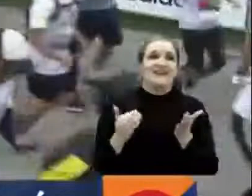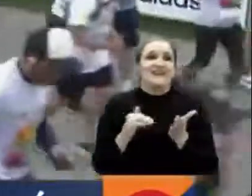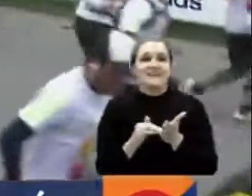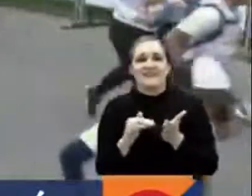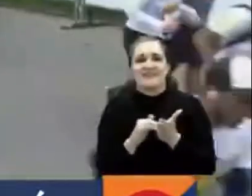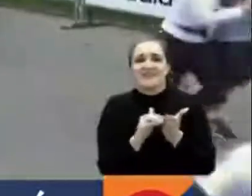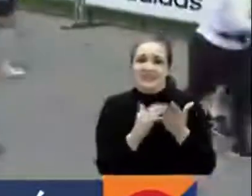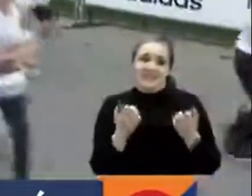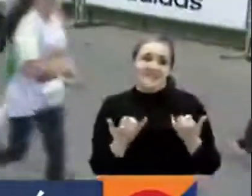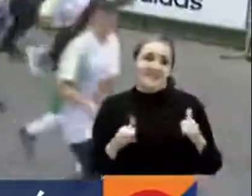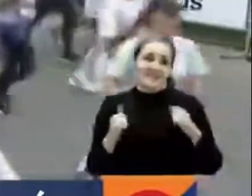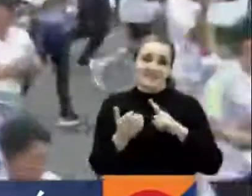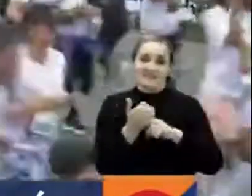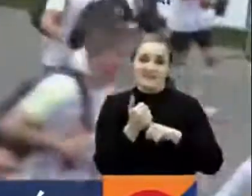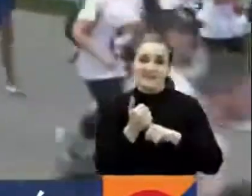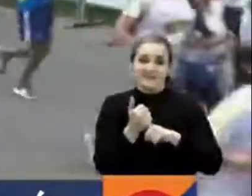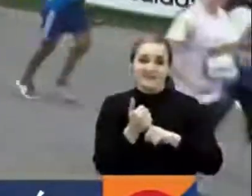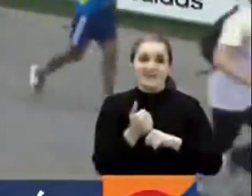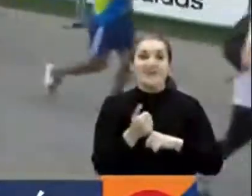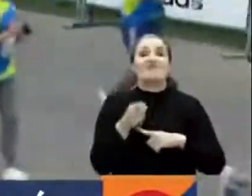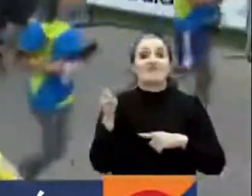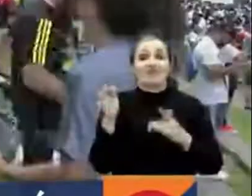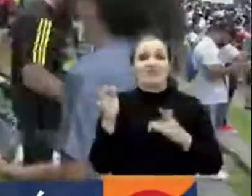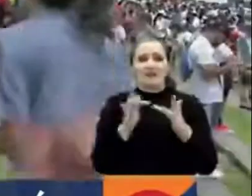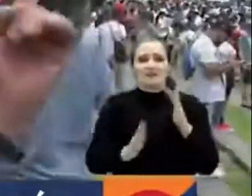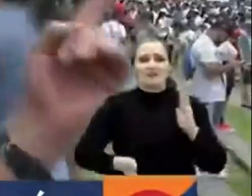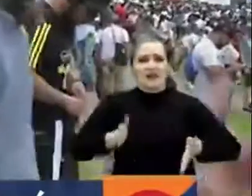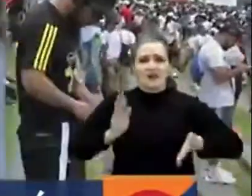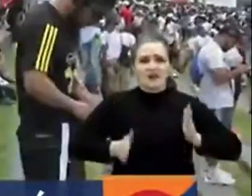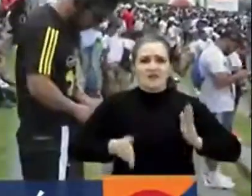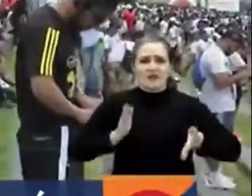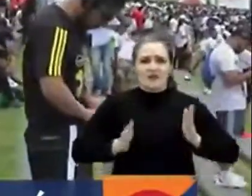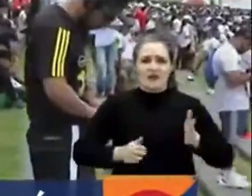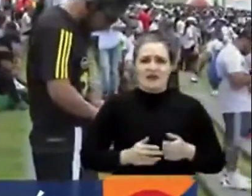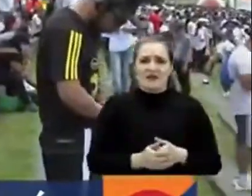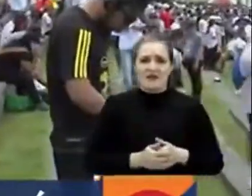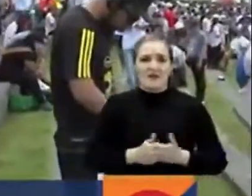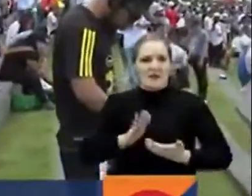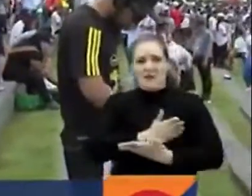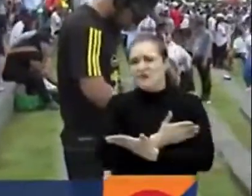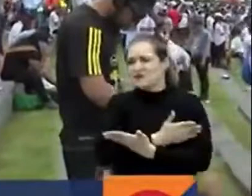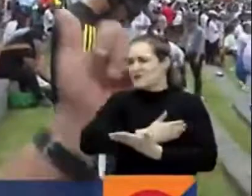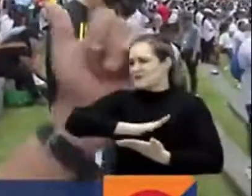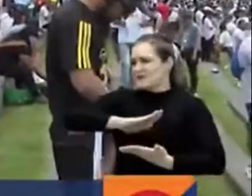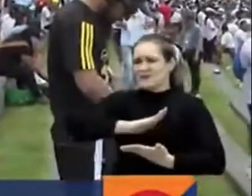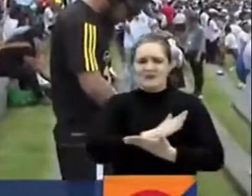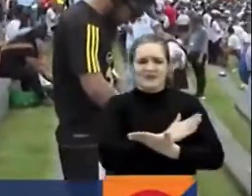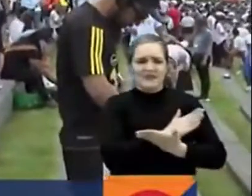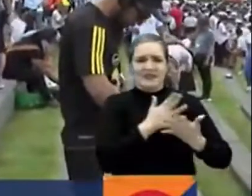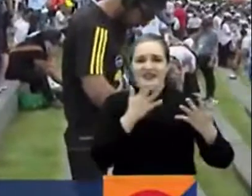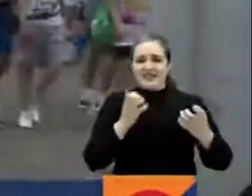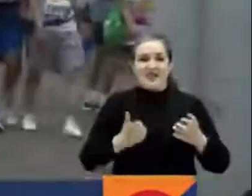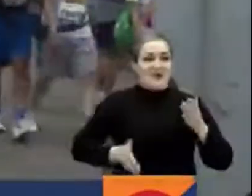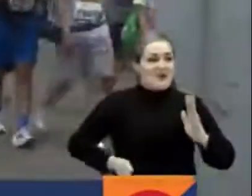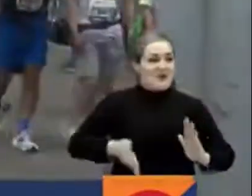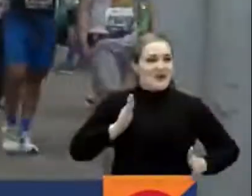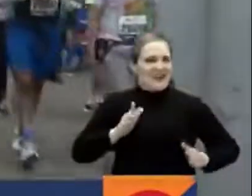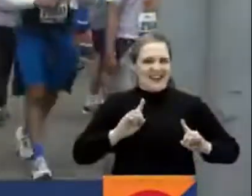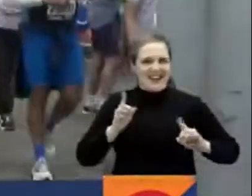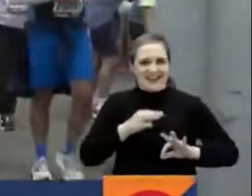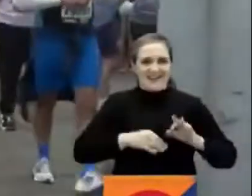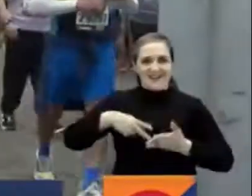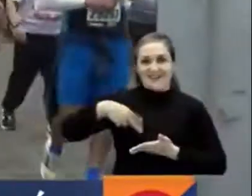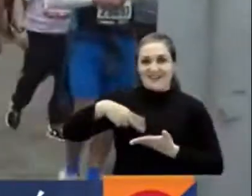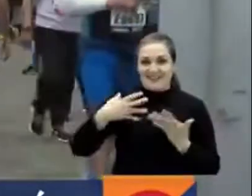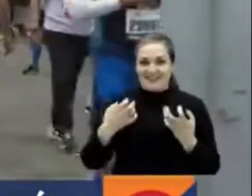volviera. ¿Puede haber algo más incluyente que el atletismo? La música. Me provoca no correr, sino quedarme ahí.